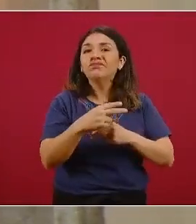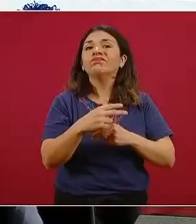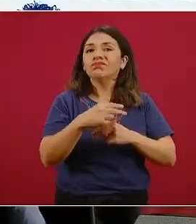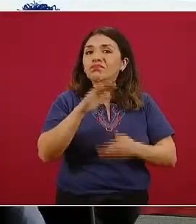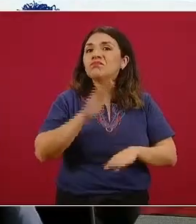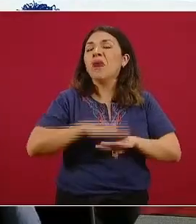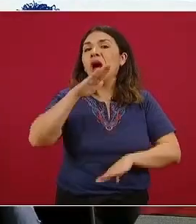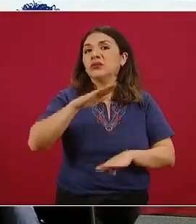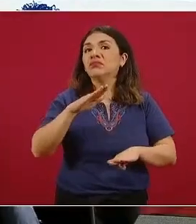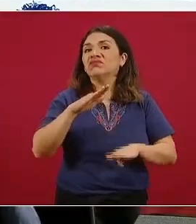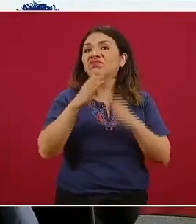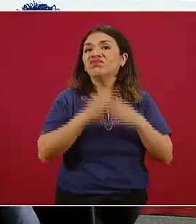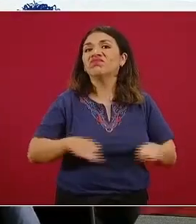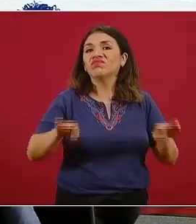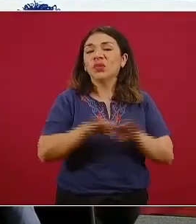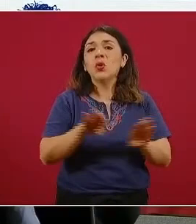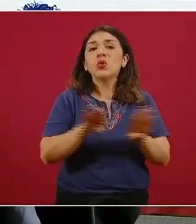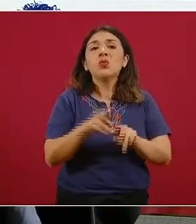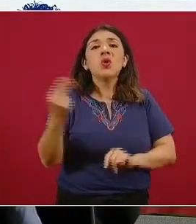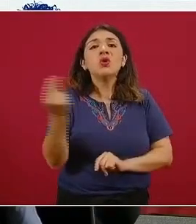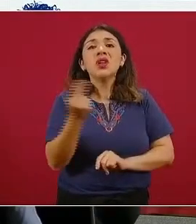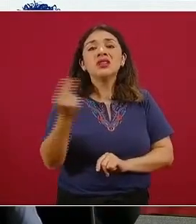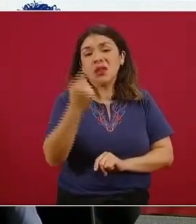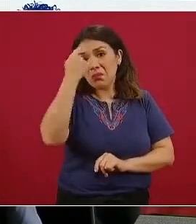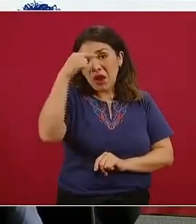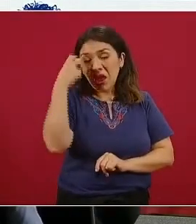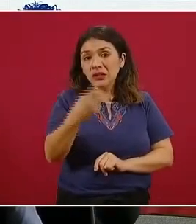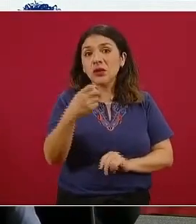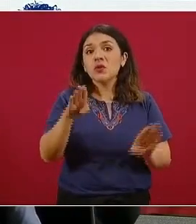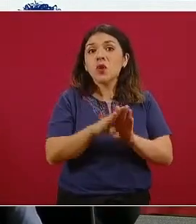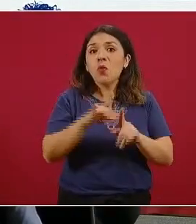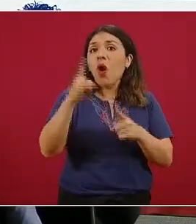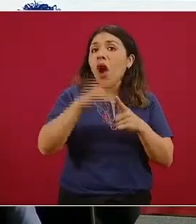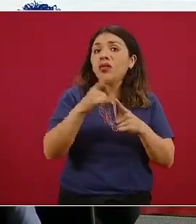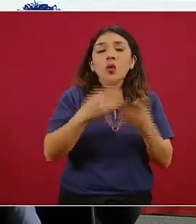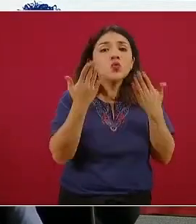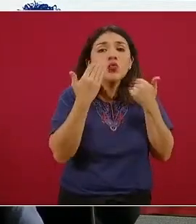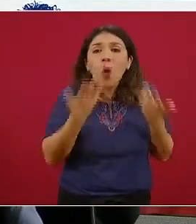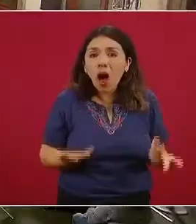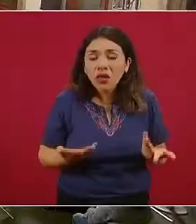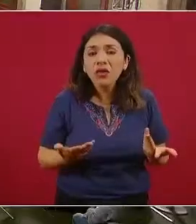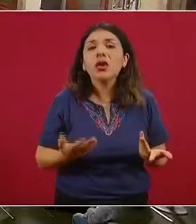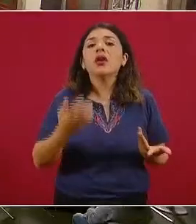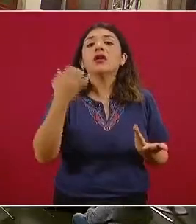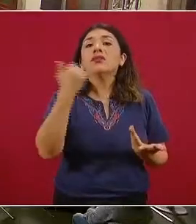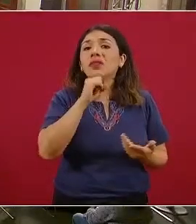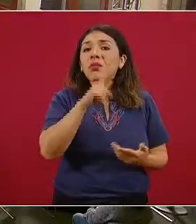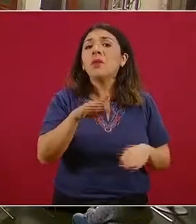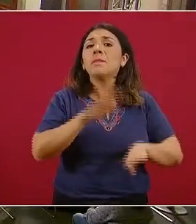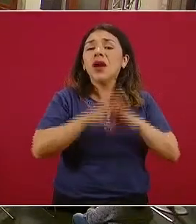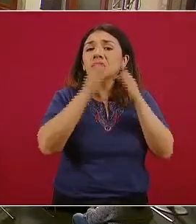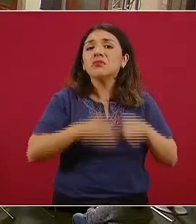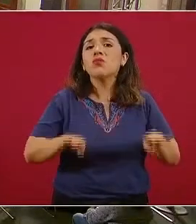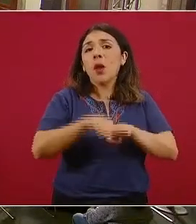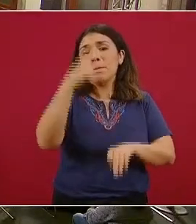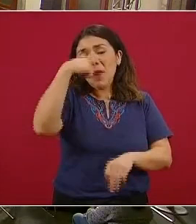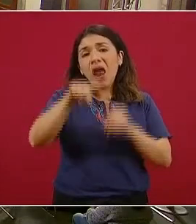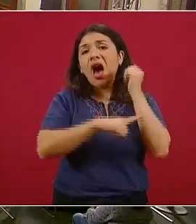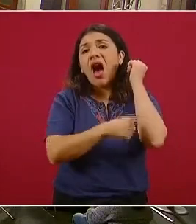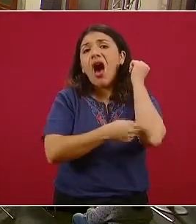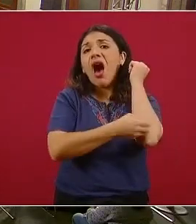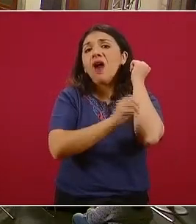un aumento importante en la necesidad no satisfecha de anticoncepción, pero también un aumento importante en los